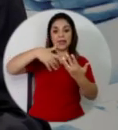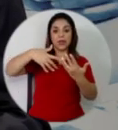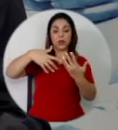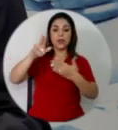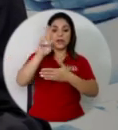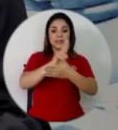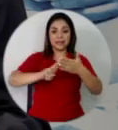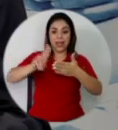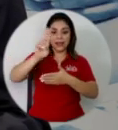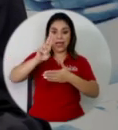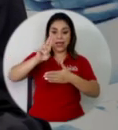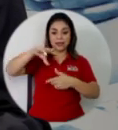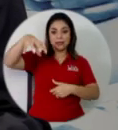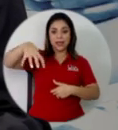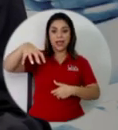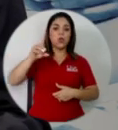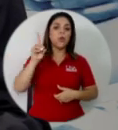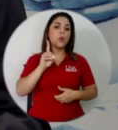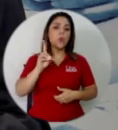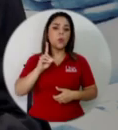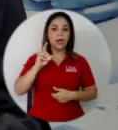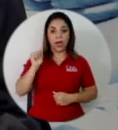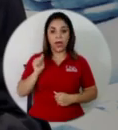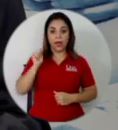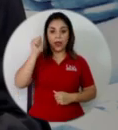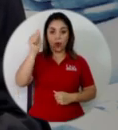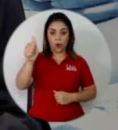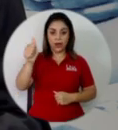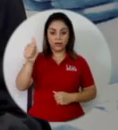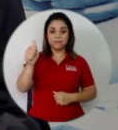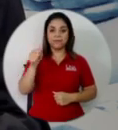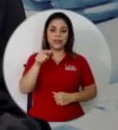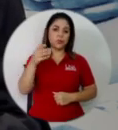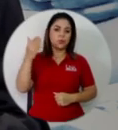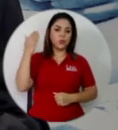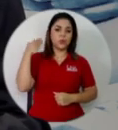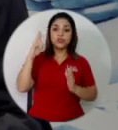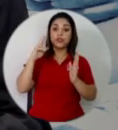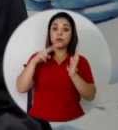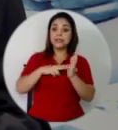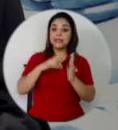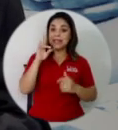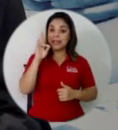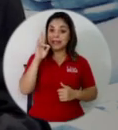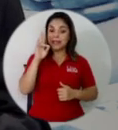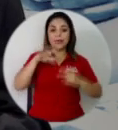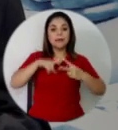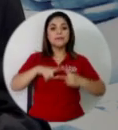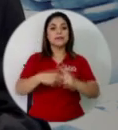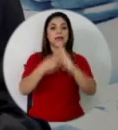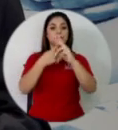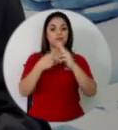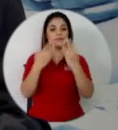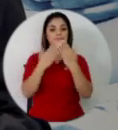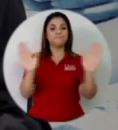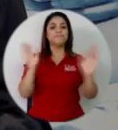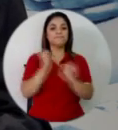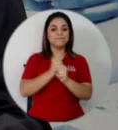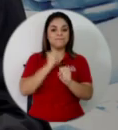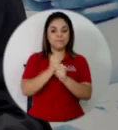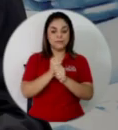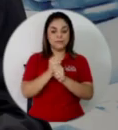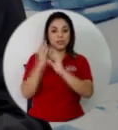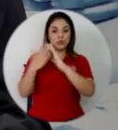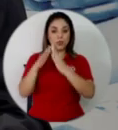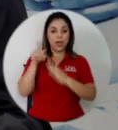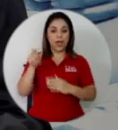sede en Alajuela fue un atrevimiento de las universidades públicas en aquel momento. En el 2007 comenzamos a operar